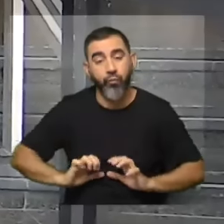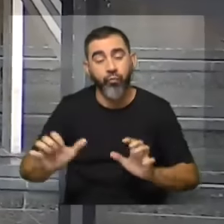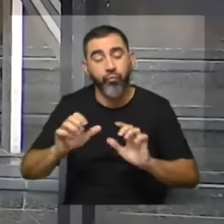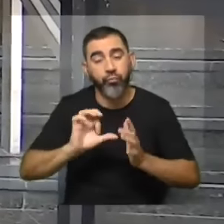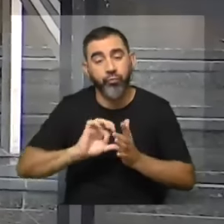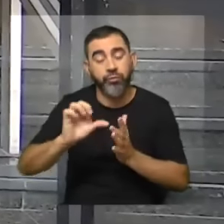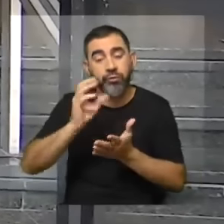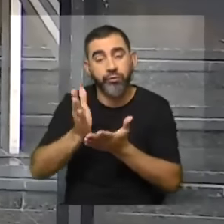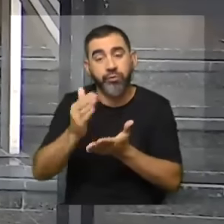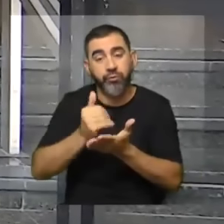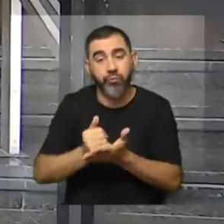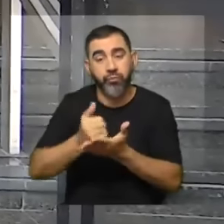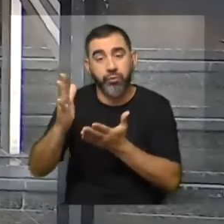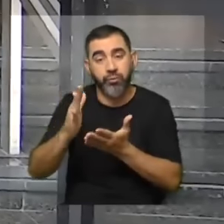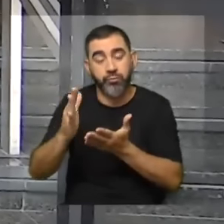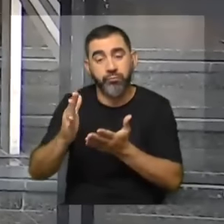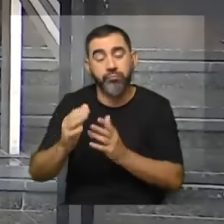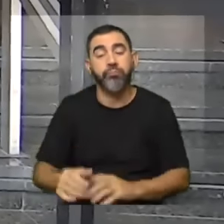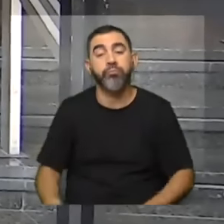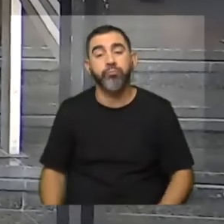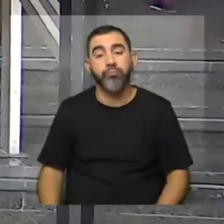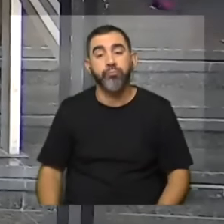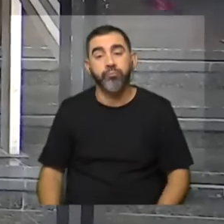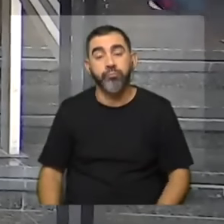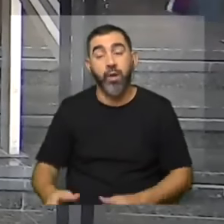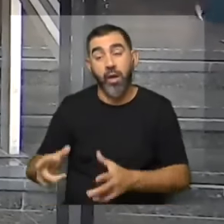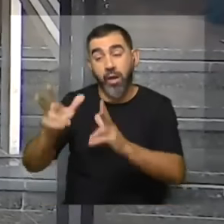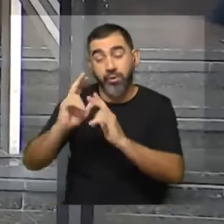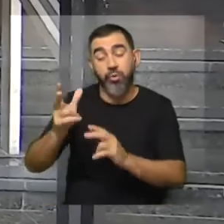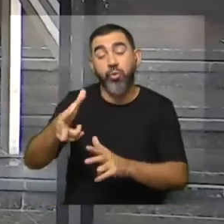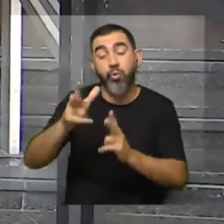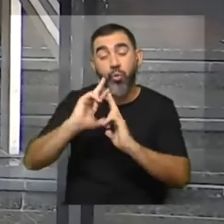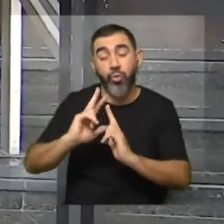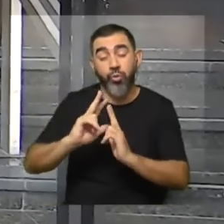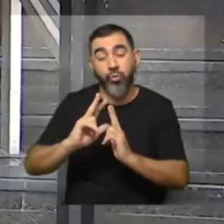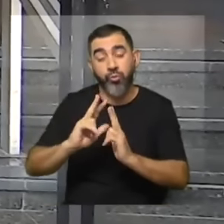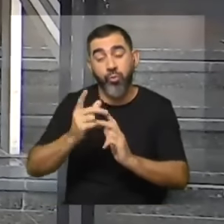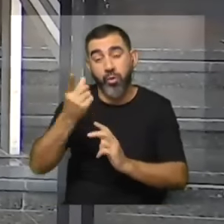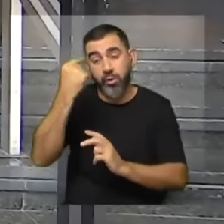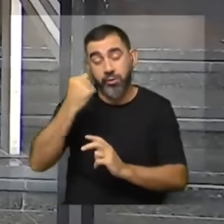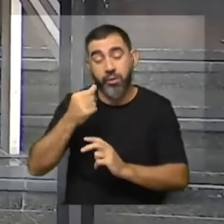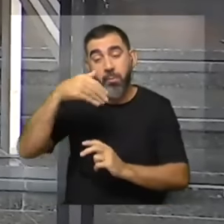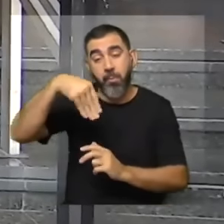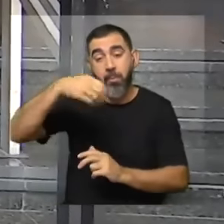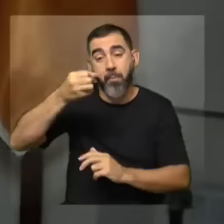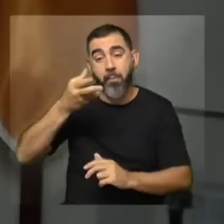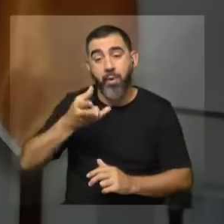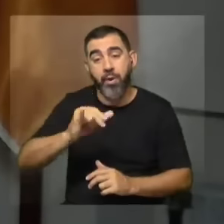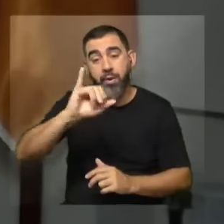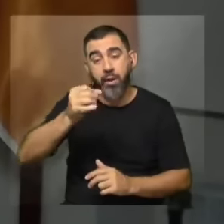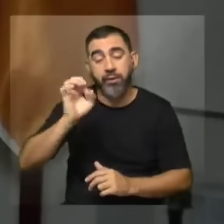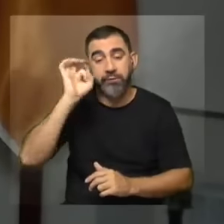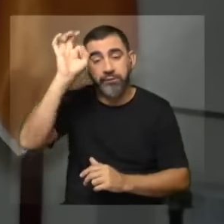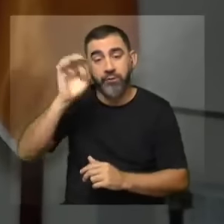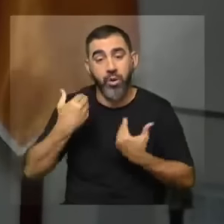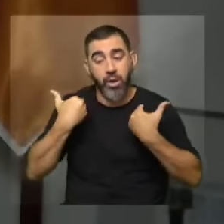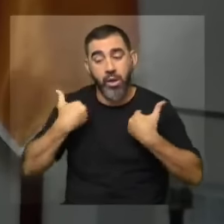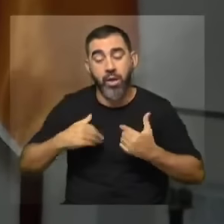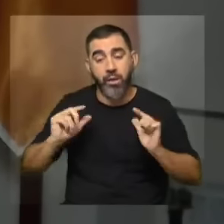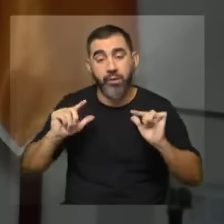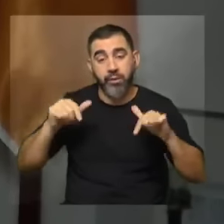servicio exterior algo así nos adelantaba ayer aquí en la primera edición el senador José Carlos mahía la actitud del